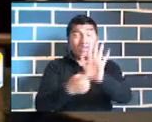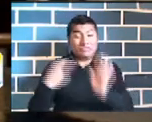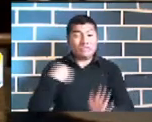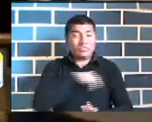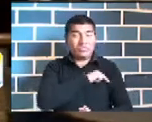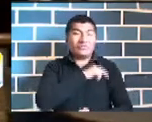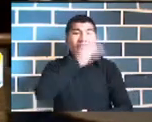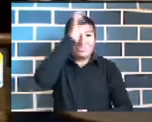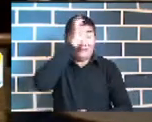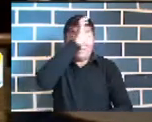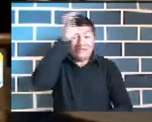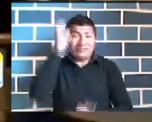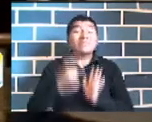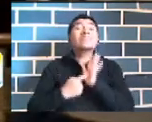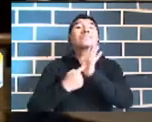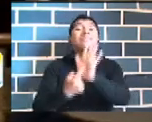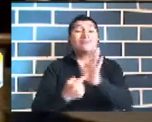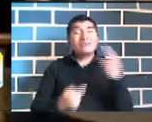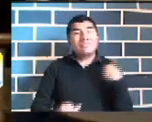somos católicos,